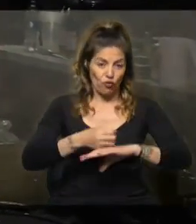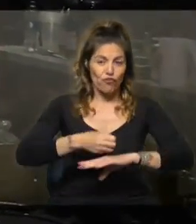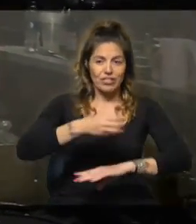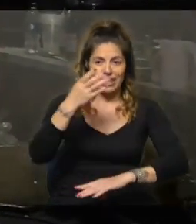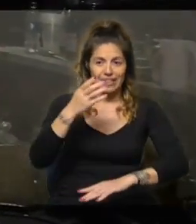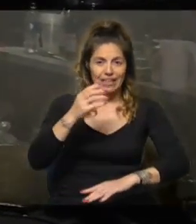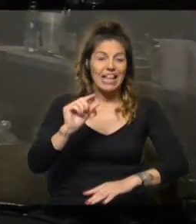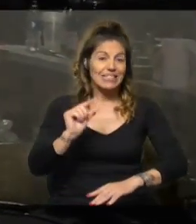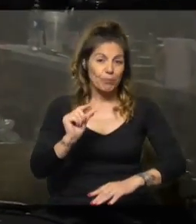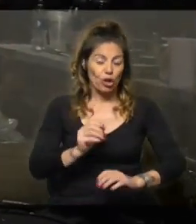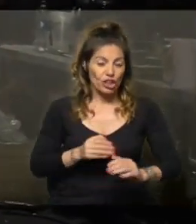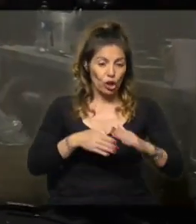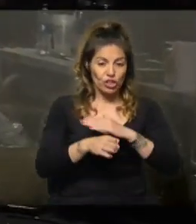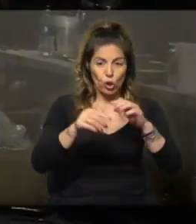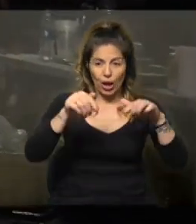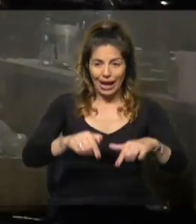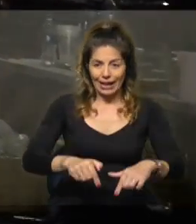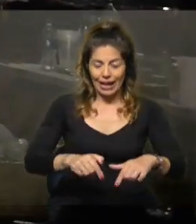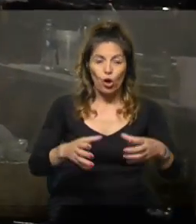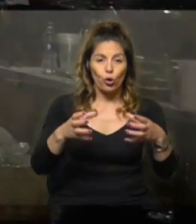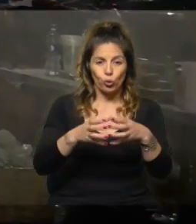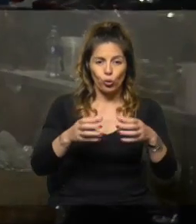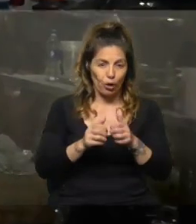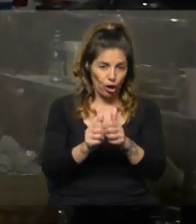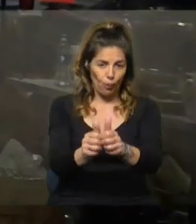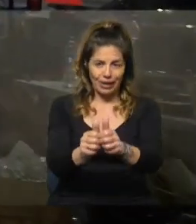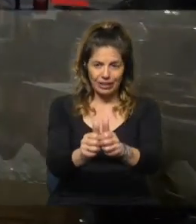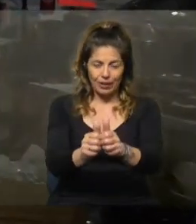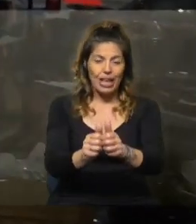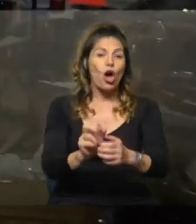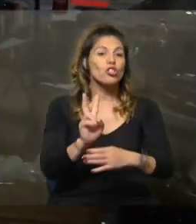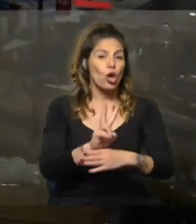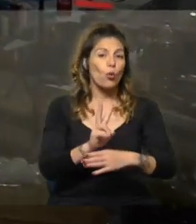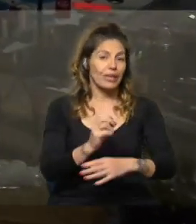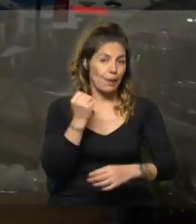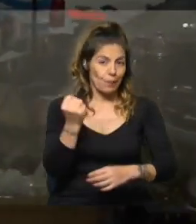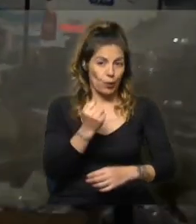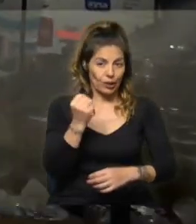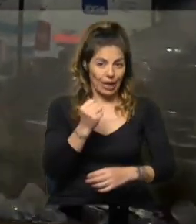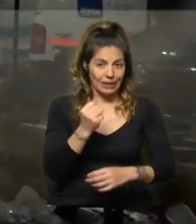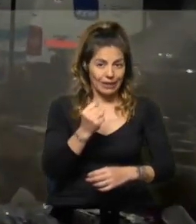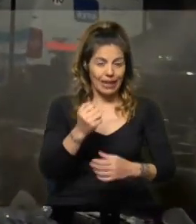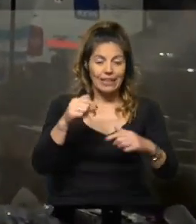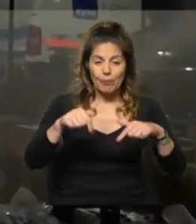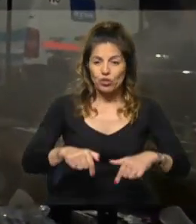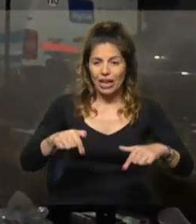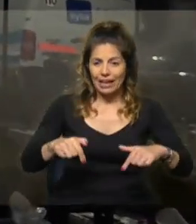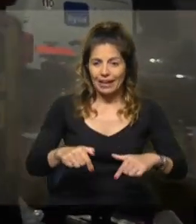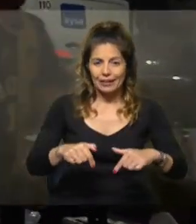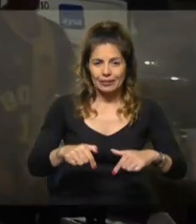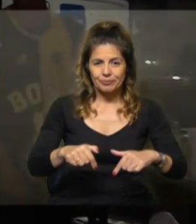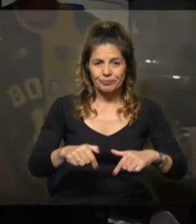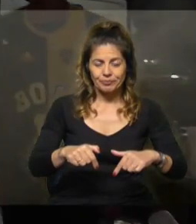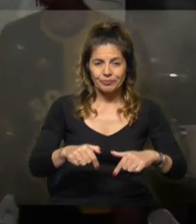más ingresó aquí con una comitiva y un eh aparato de seguridad bien importante estamos en corrientes Sid dorrego